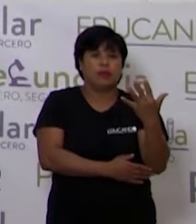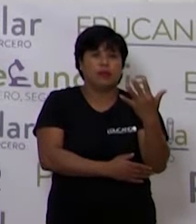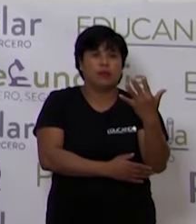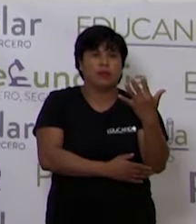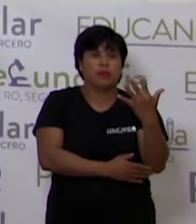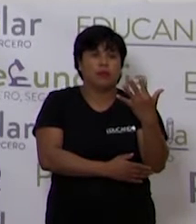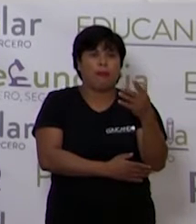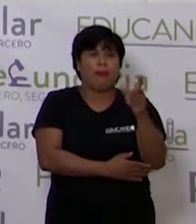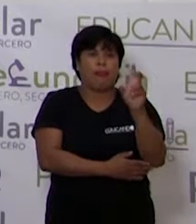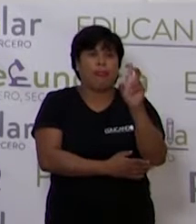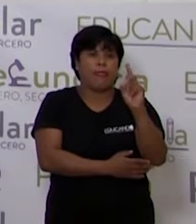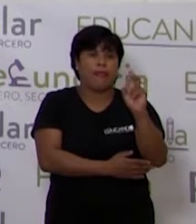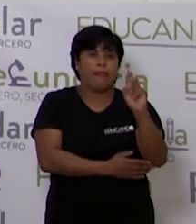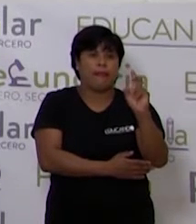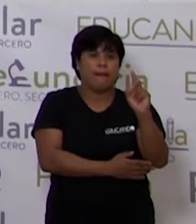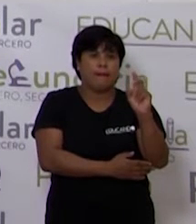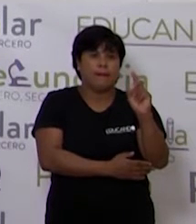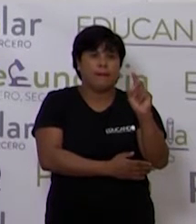25,